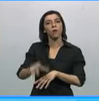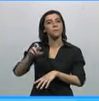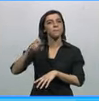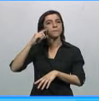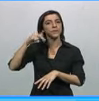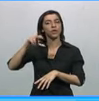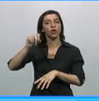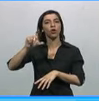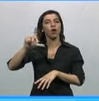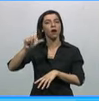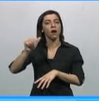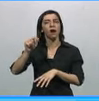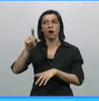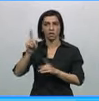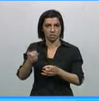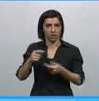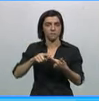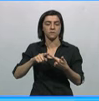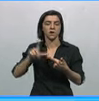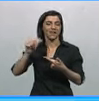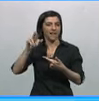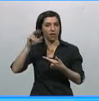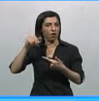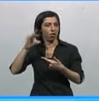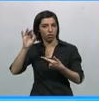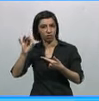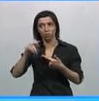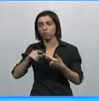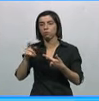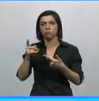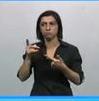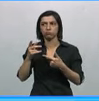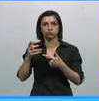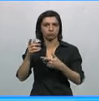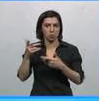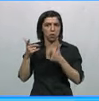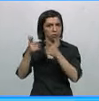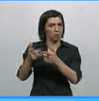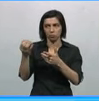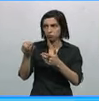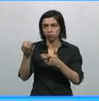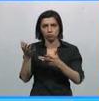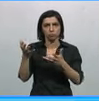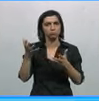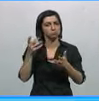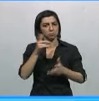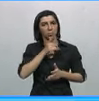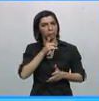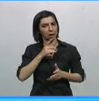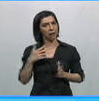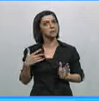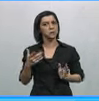junto con el arriondo de delantero han completado realmente unas